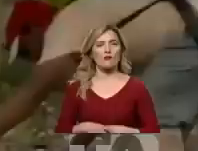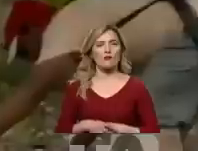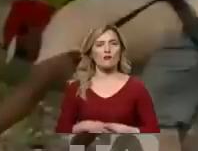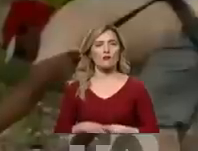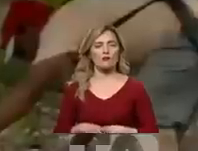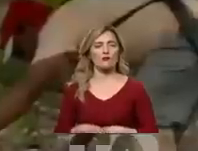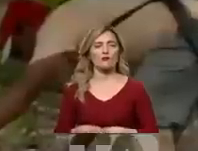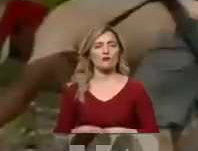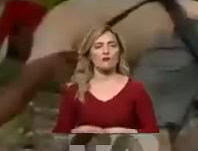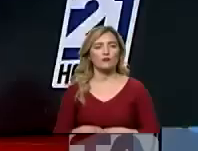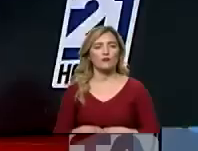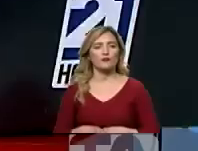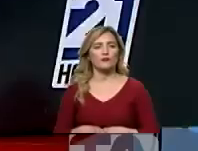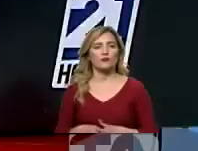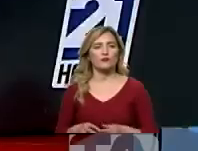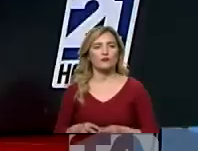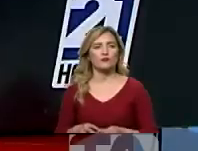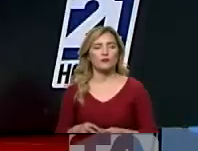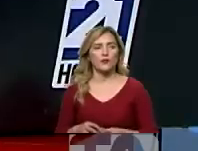Acoto, 24 horas.